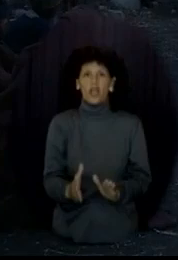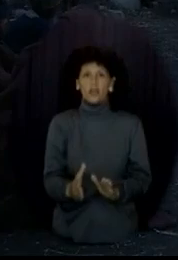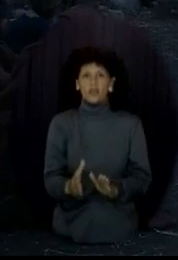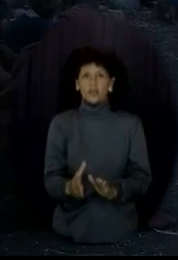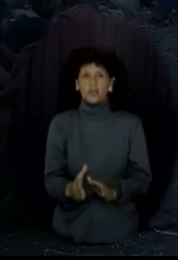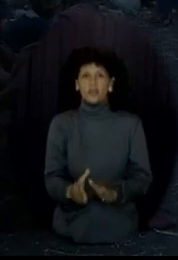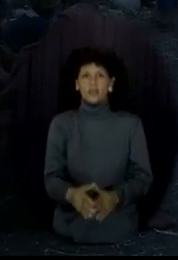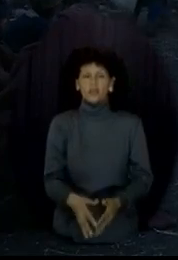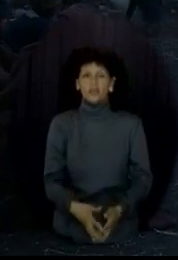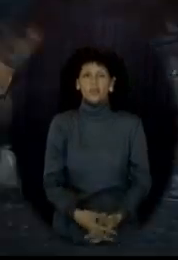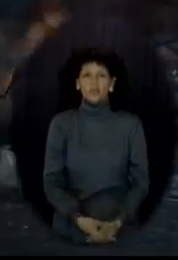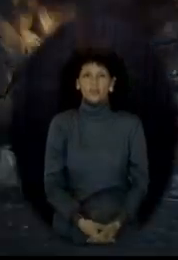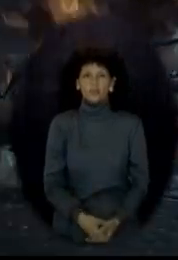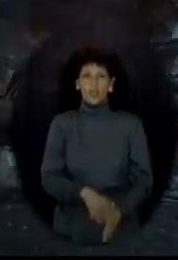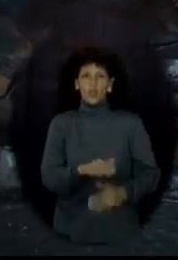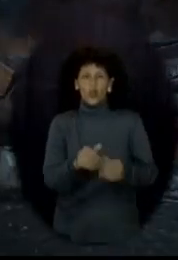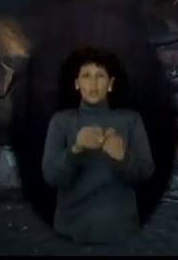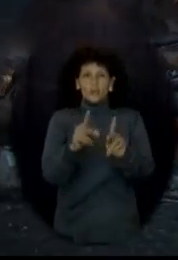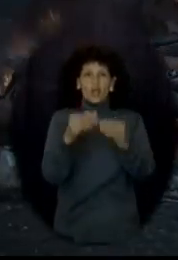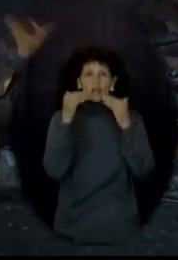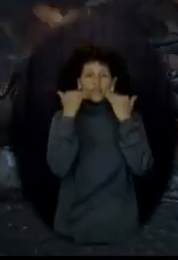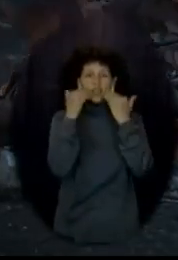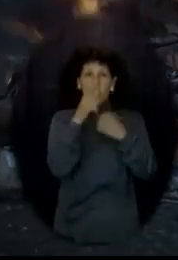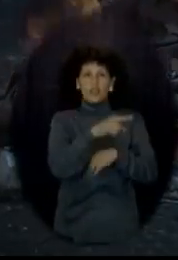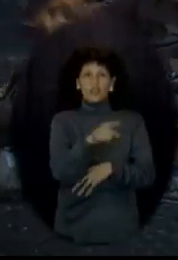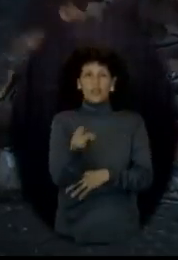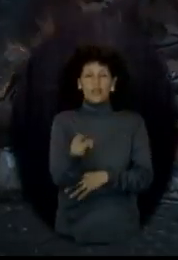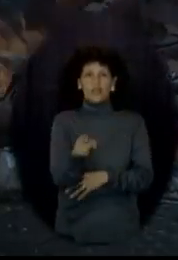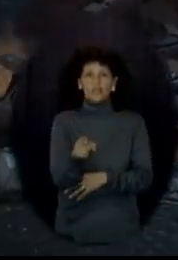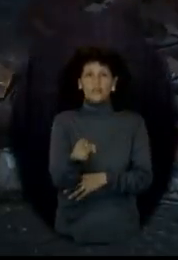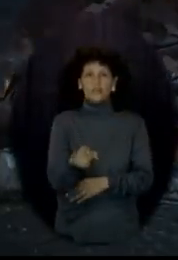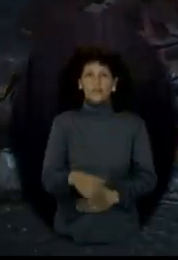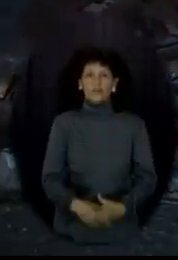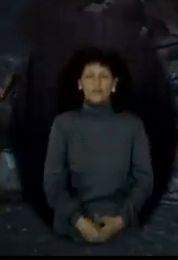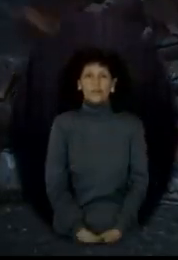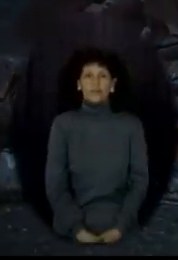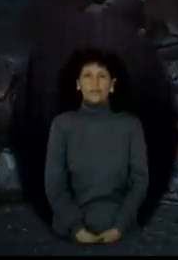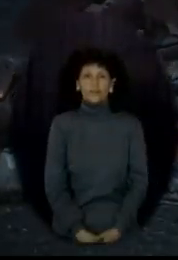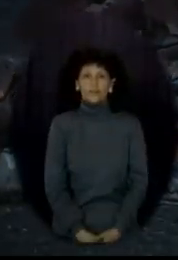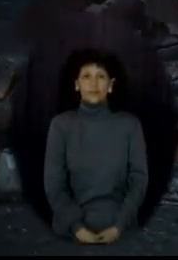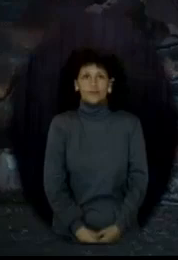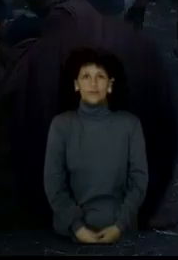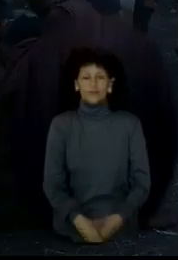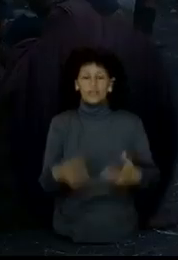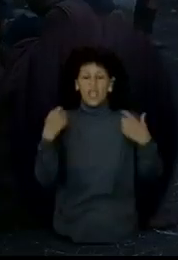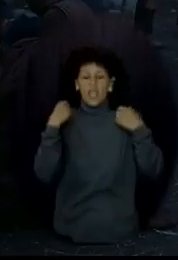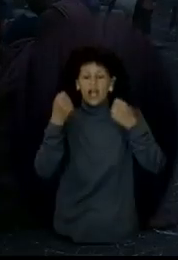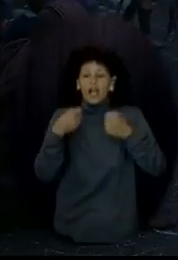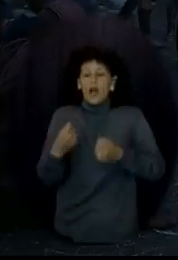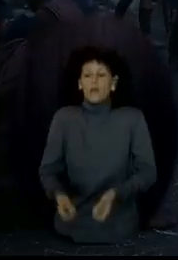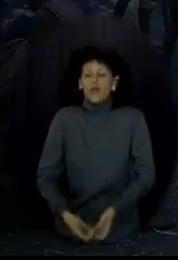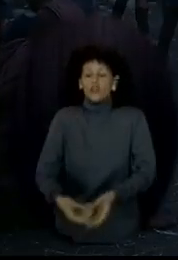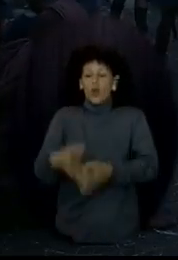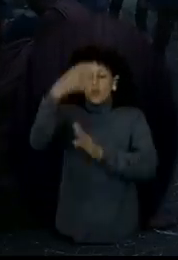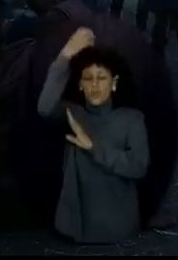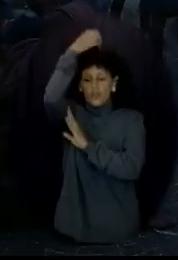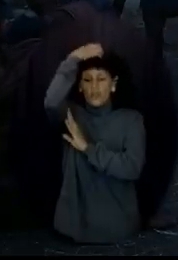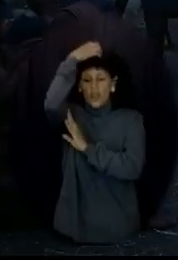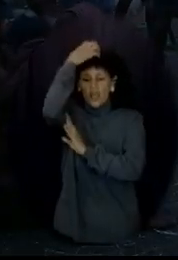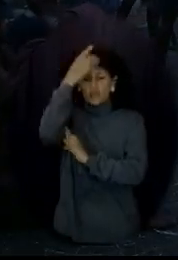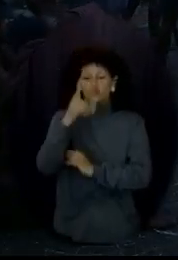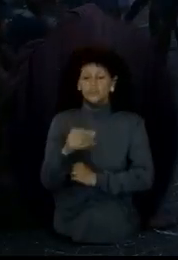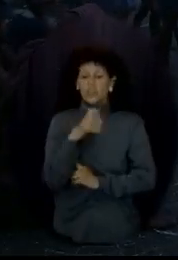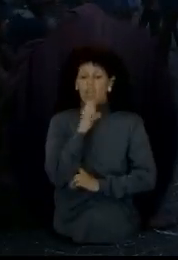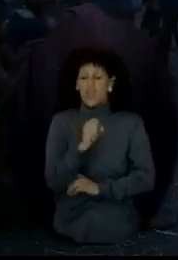Y los soldados lo llevaron al patio, burlándose de él, llamándolo rey de los judíos. ¡Allí está la capa